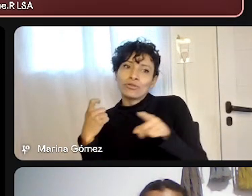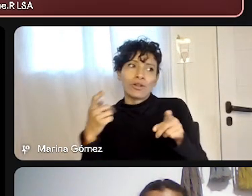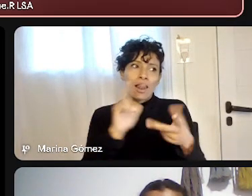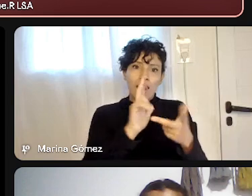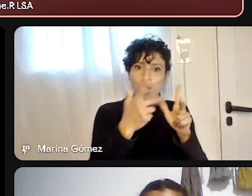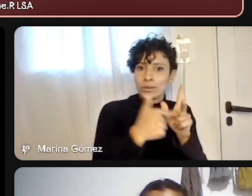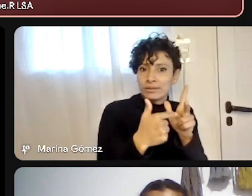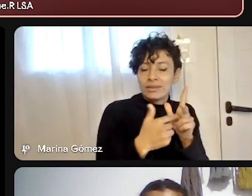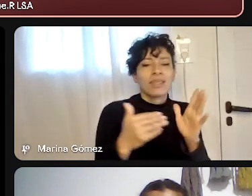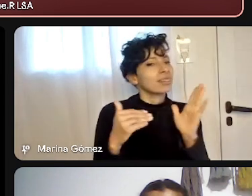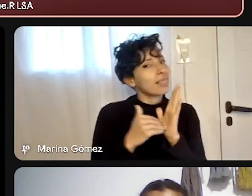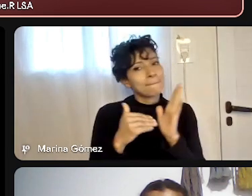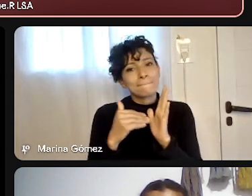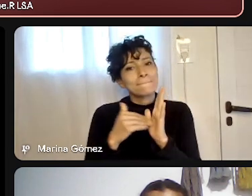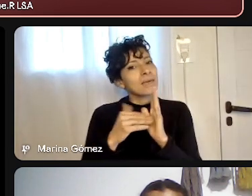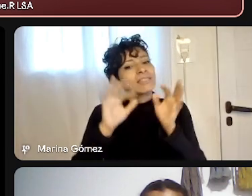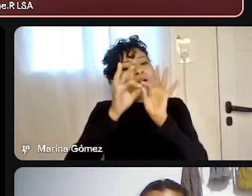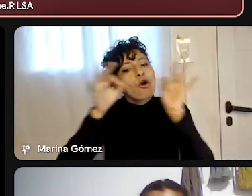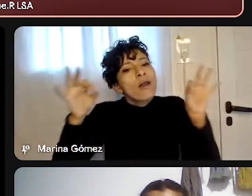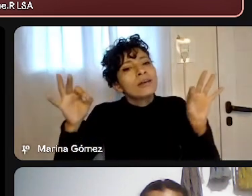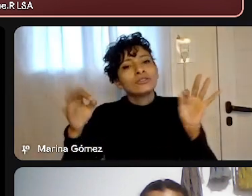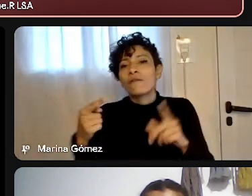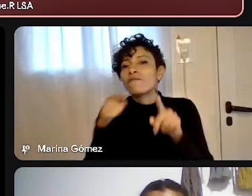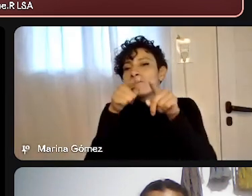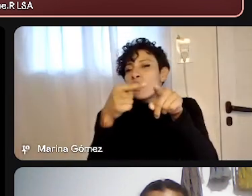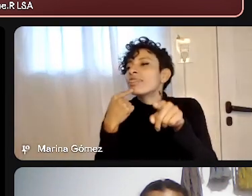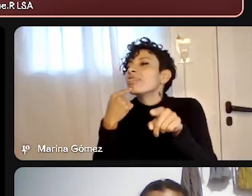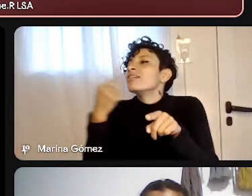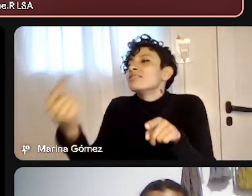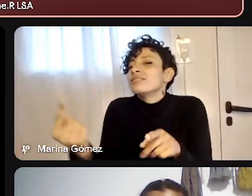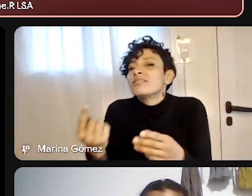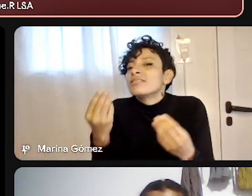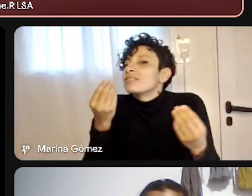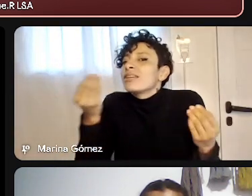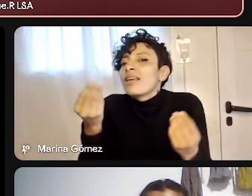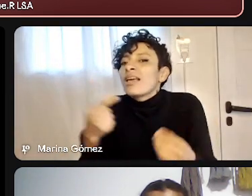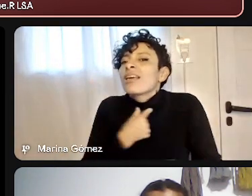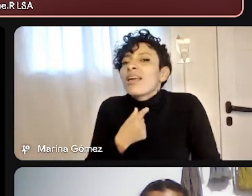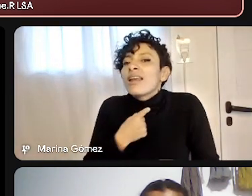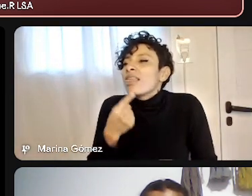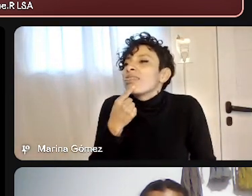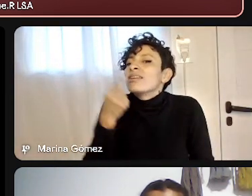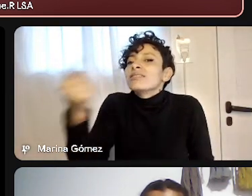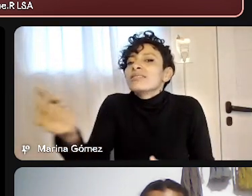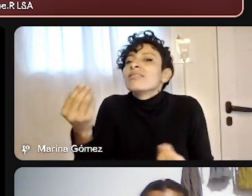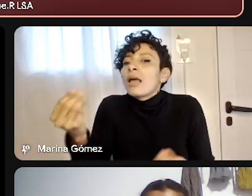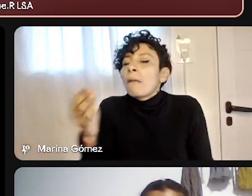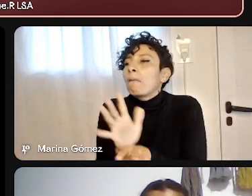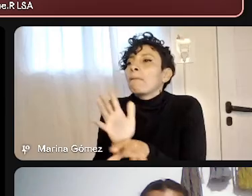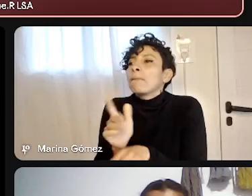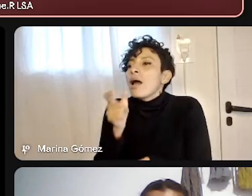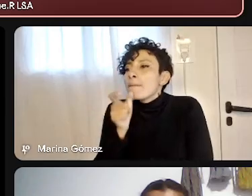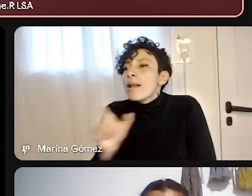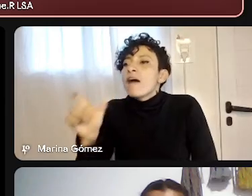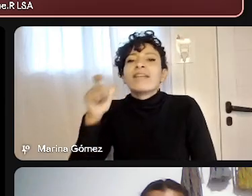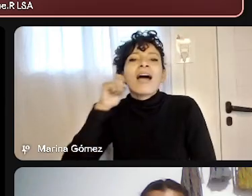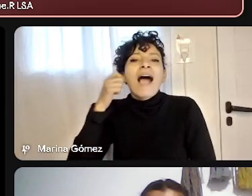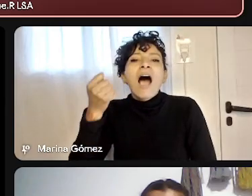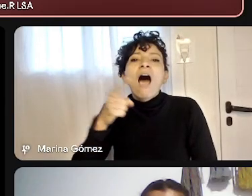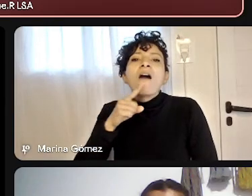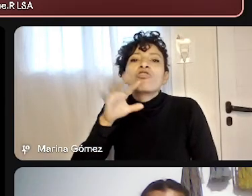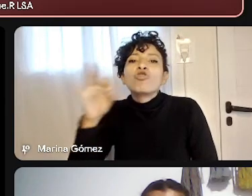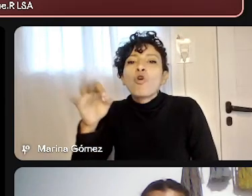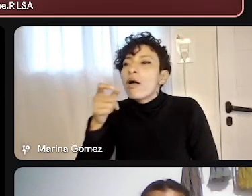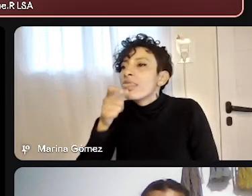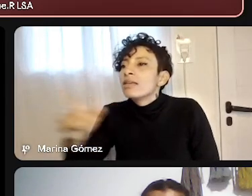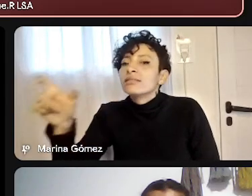del contexto. ¿Qué es lo que vos le estás queriendo decir a la otra persona cuando le decís lo que sea? Gato, perro o